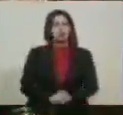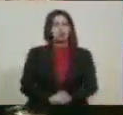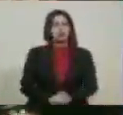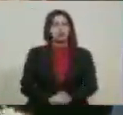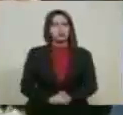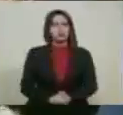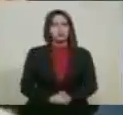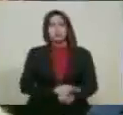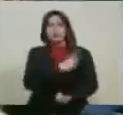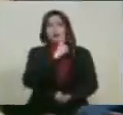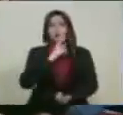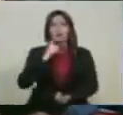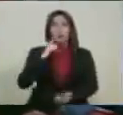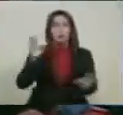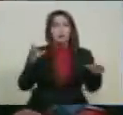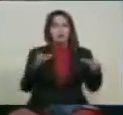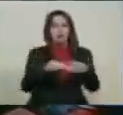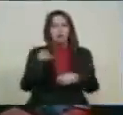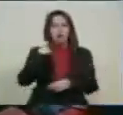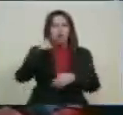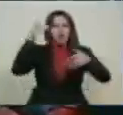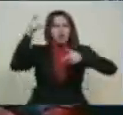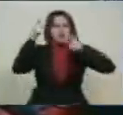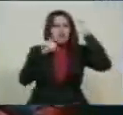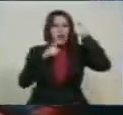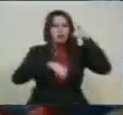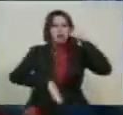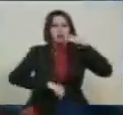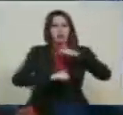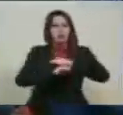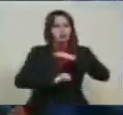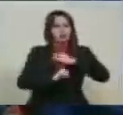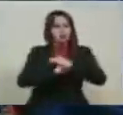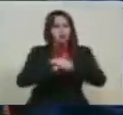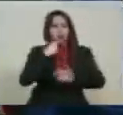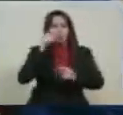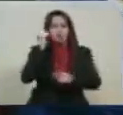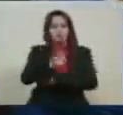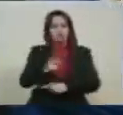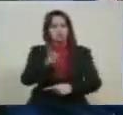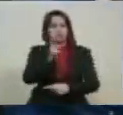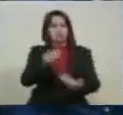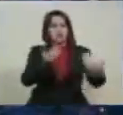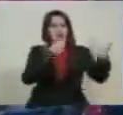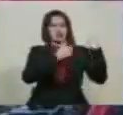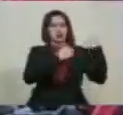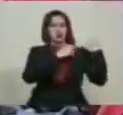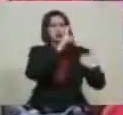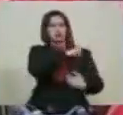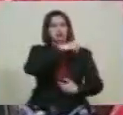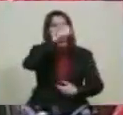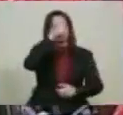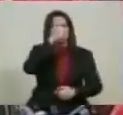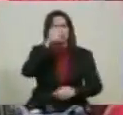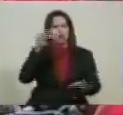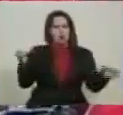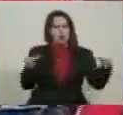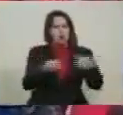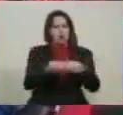en nombre de ese partido de Chávez, designo la dirección nacional por mandato del